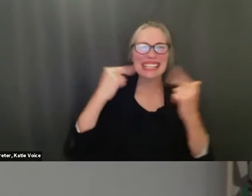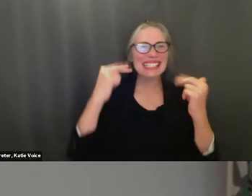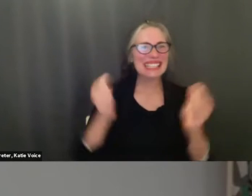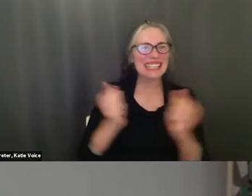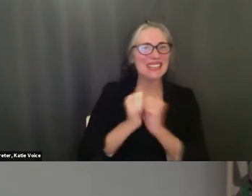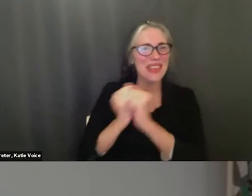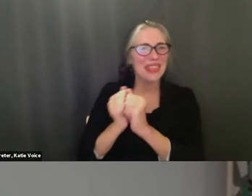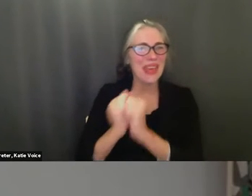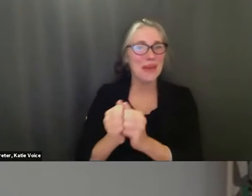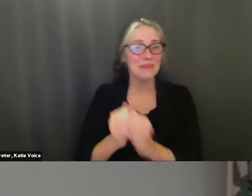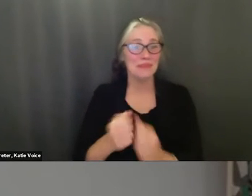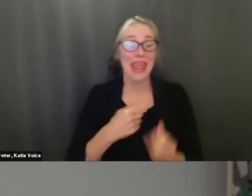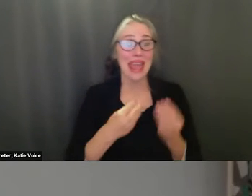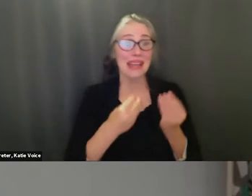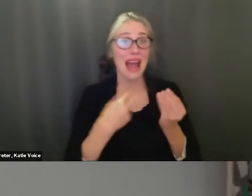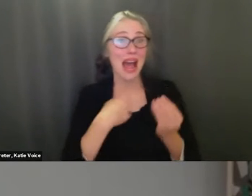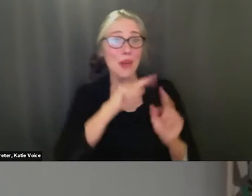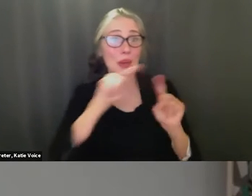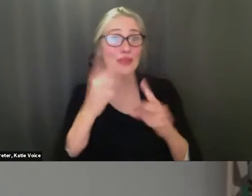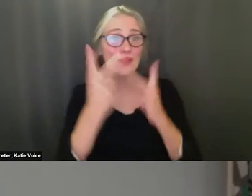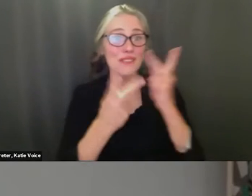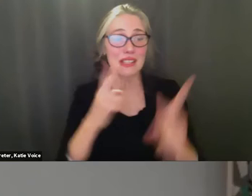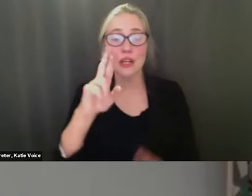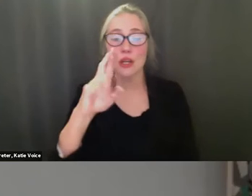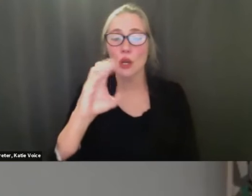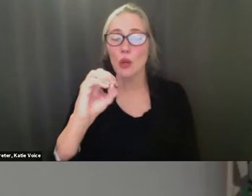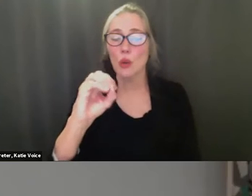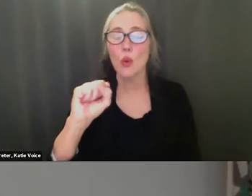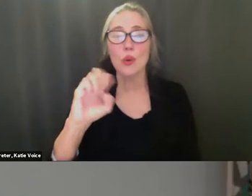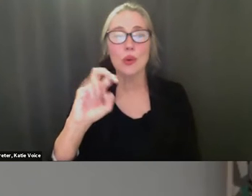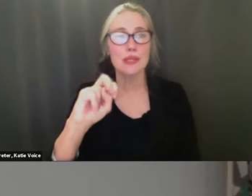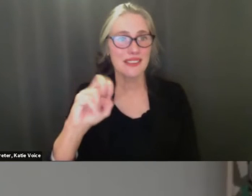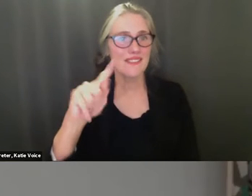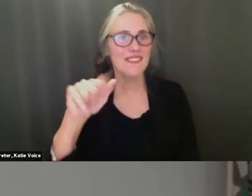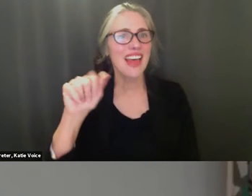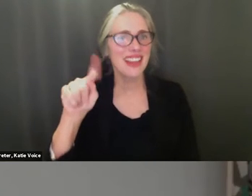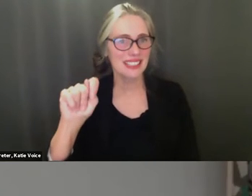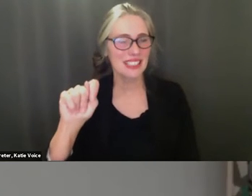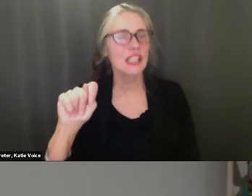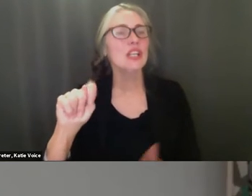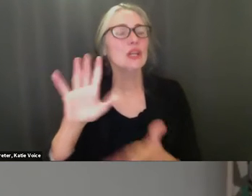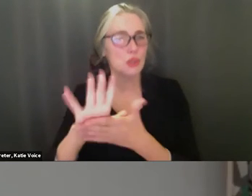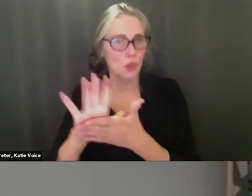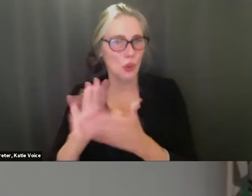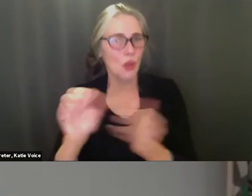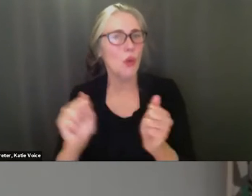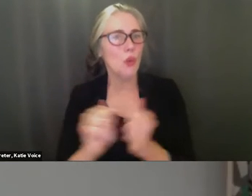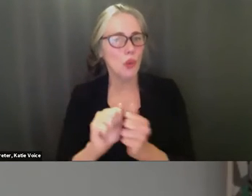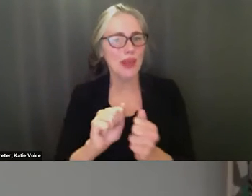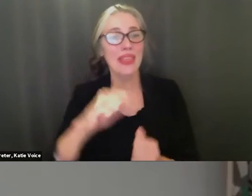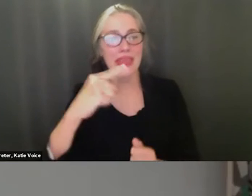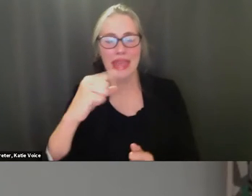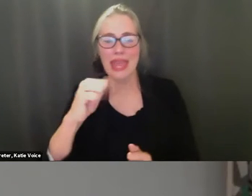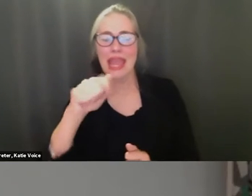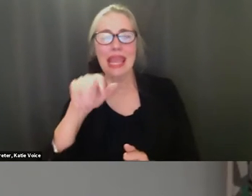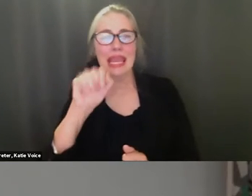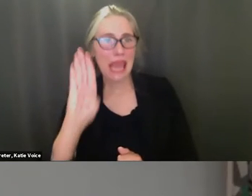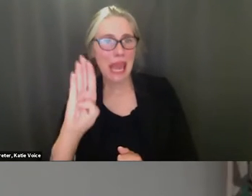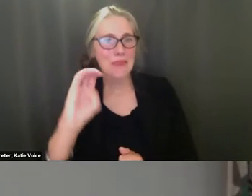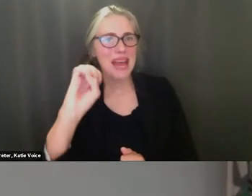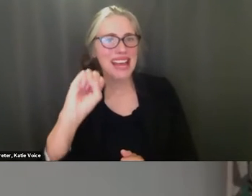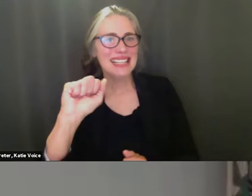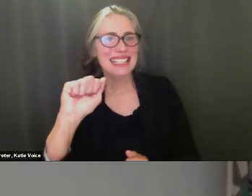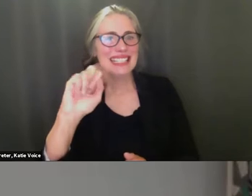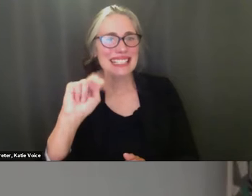También tuve la oportunidad de visitar la Escuela Roosevelt junto con la doctora Maldonado y con el director Gabe Sandoval, que nos